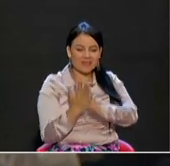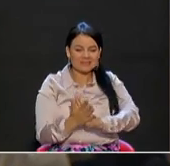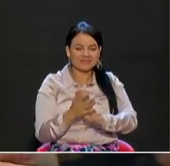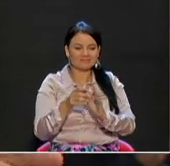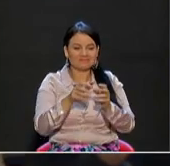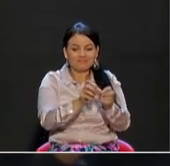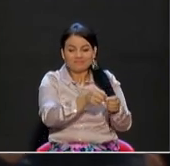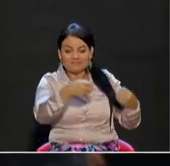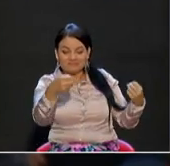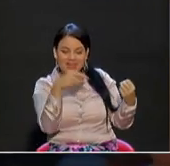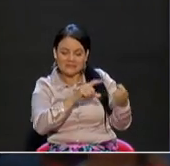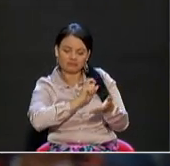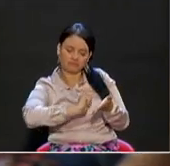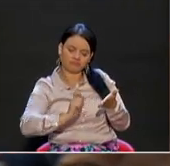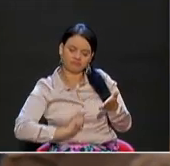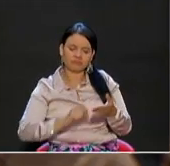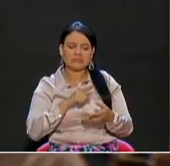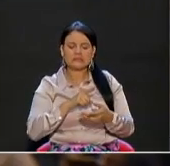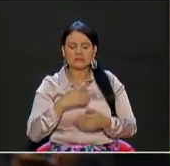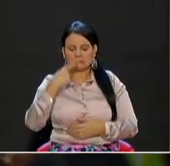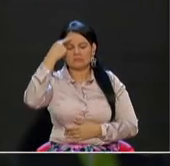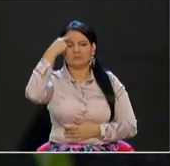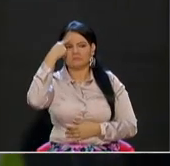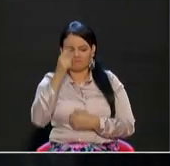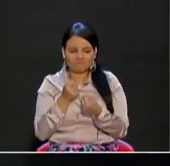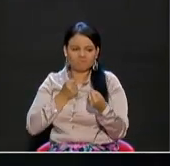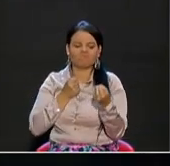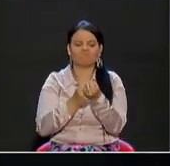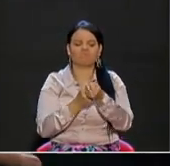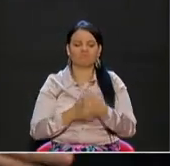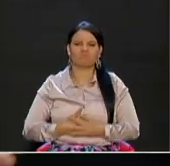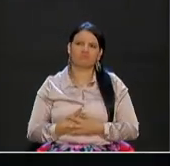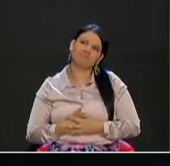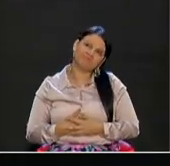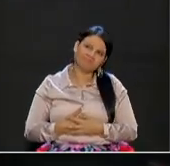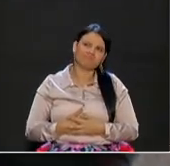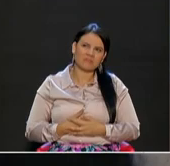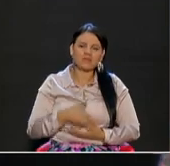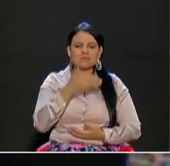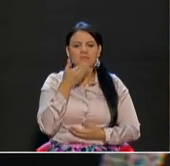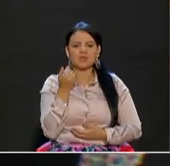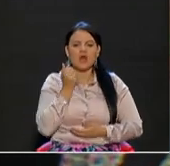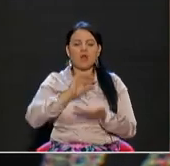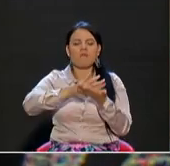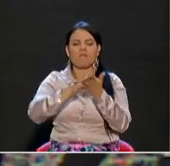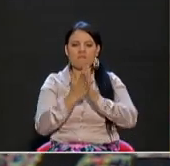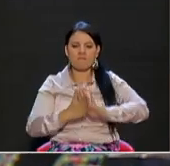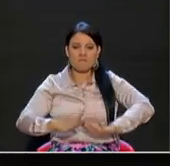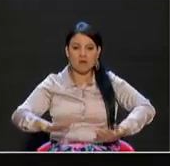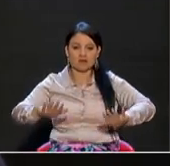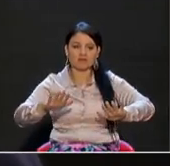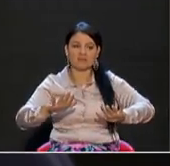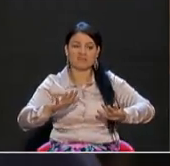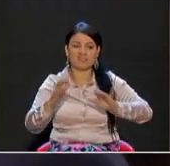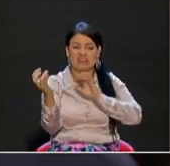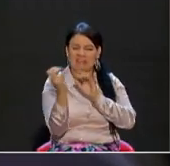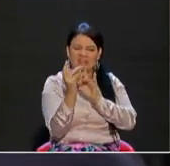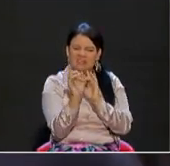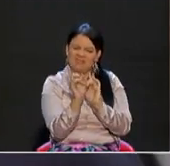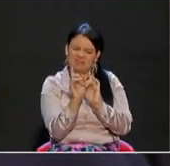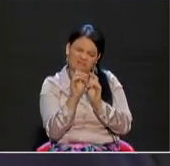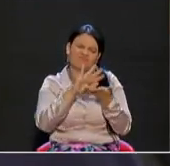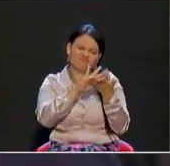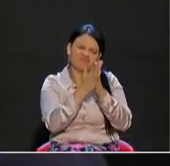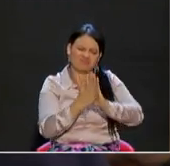hay que fortalecerlos creo que es mejor vivir en paz que vivir en la guerra a todos esos ex combatientes que